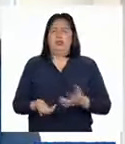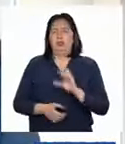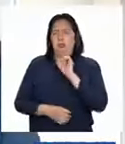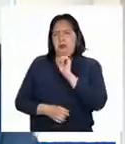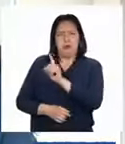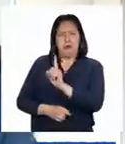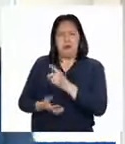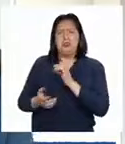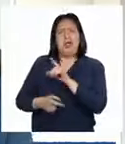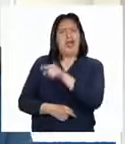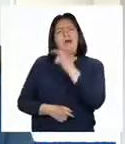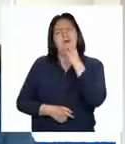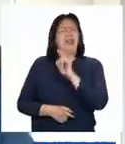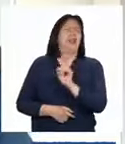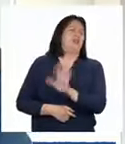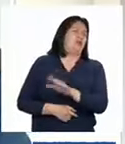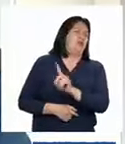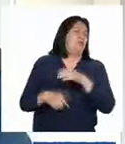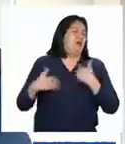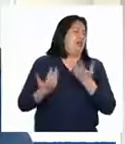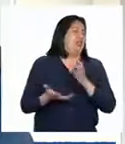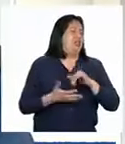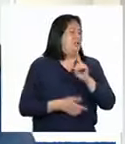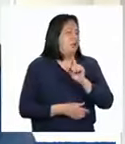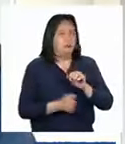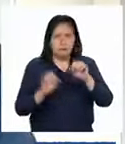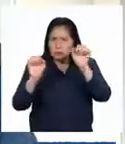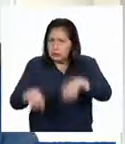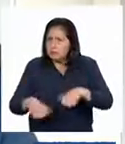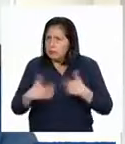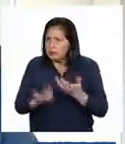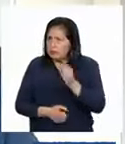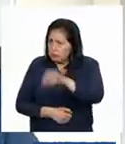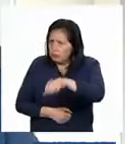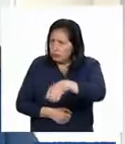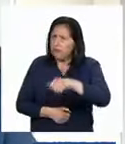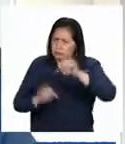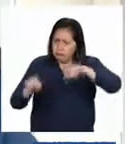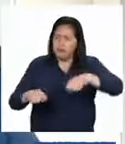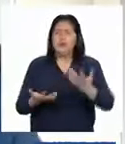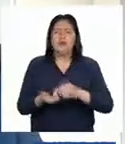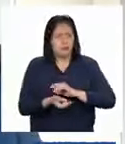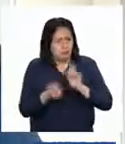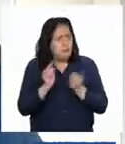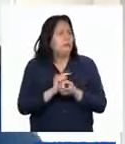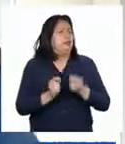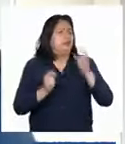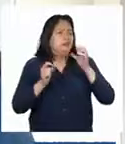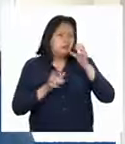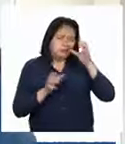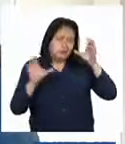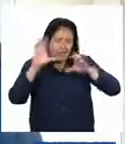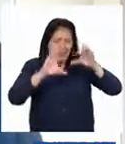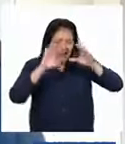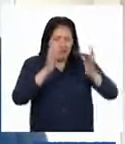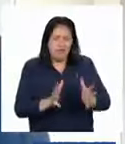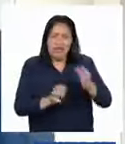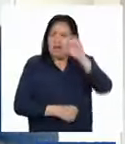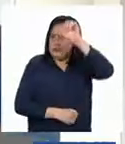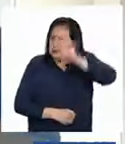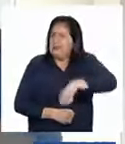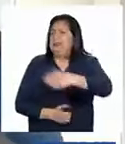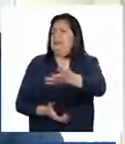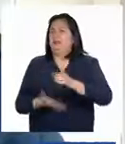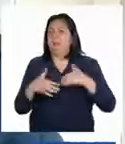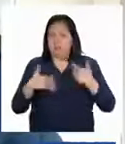digan que porque eres mujer no puedes. Claro que puedes. Claro que puedes convertirte en científica. Claro que puedes